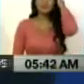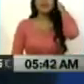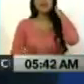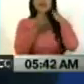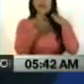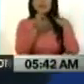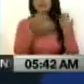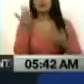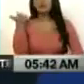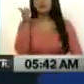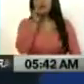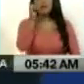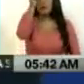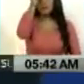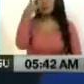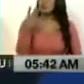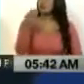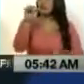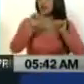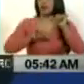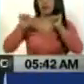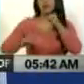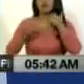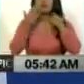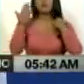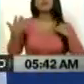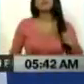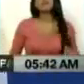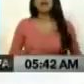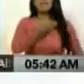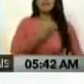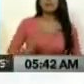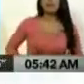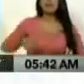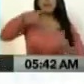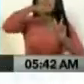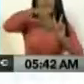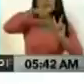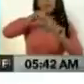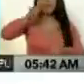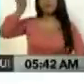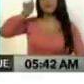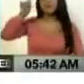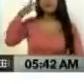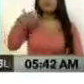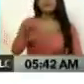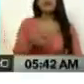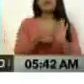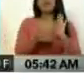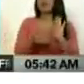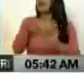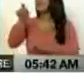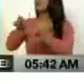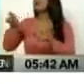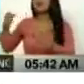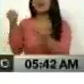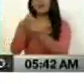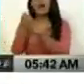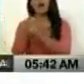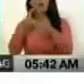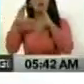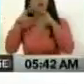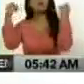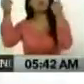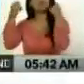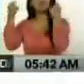que se generó durante este fin de semana y lo ven ahí en pantalla. Presidente de Venezolana de Televisión muestra comunicadores patriotas desplegados